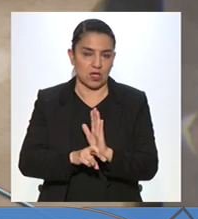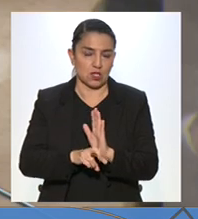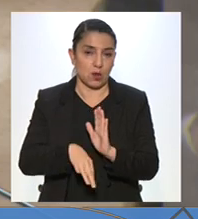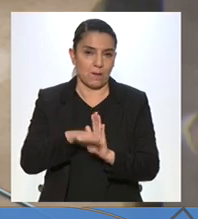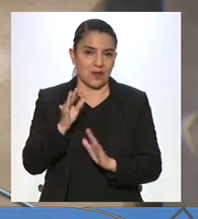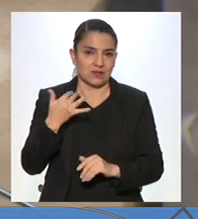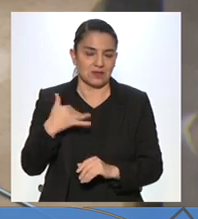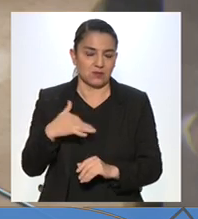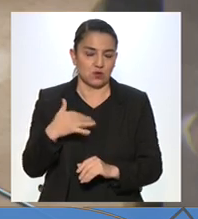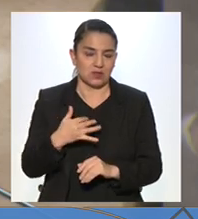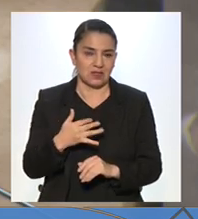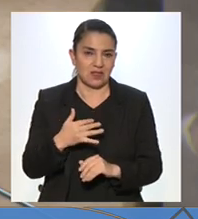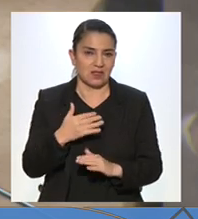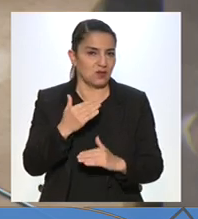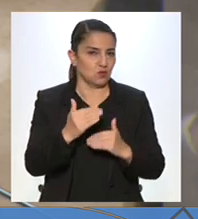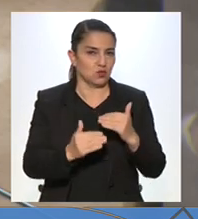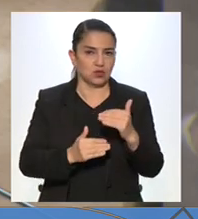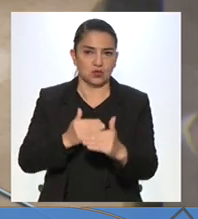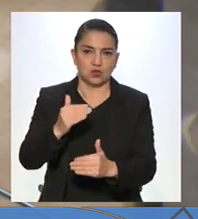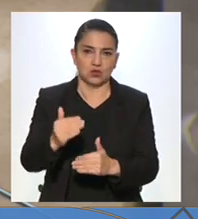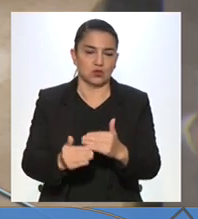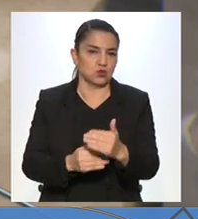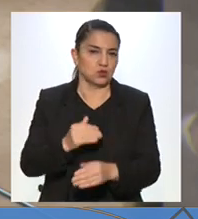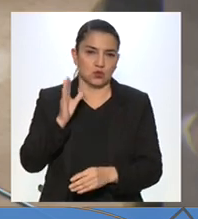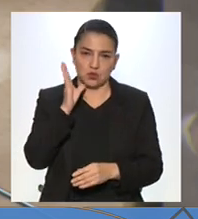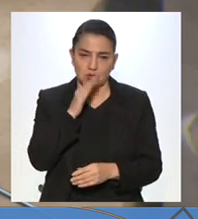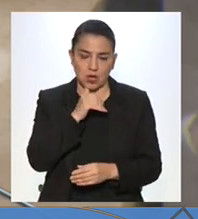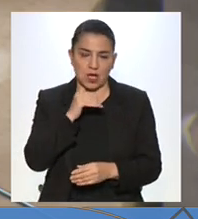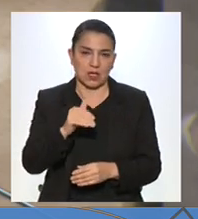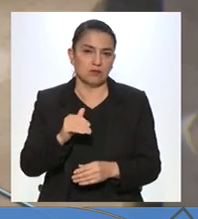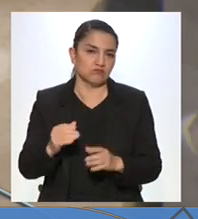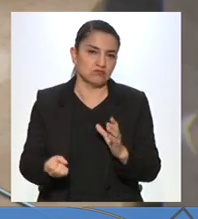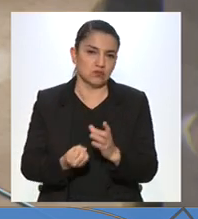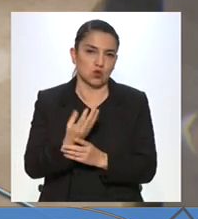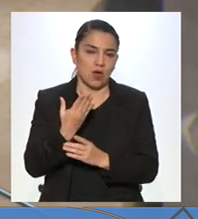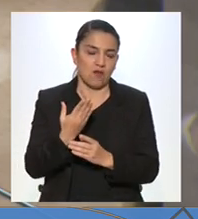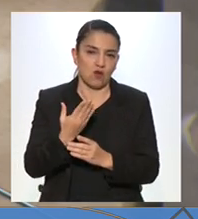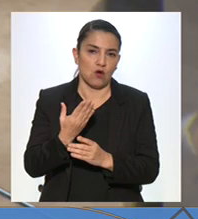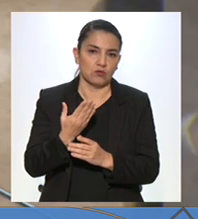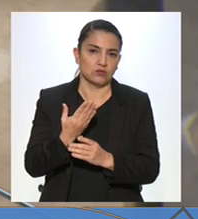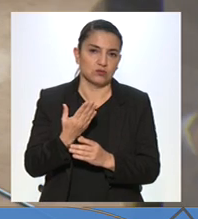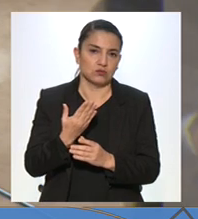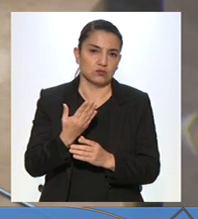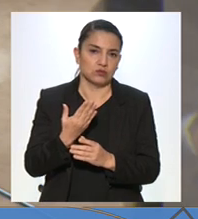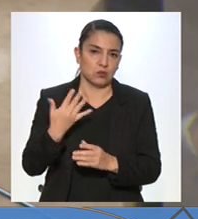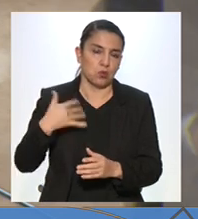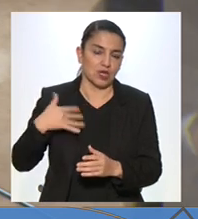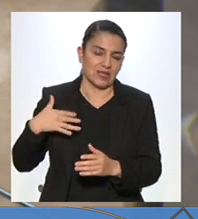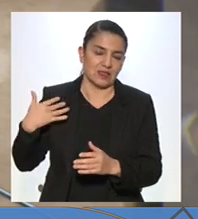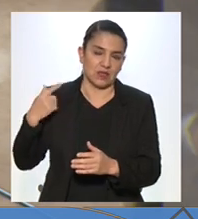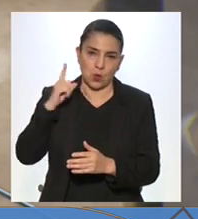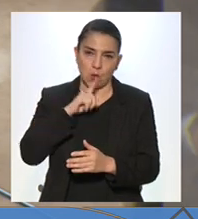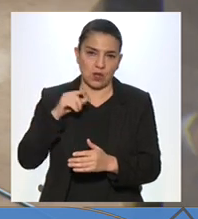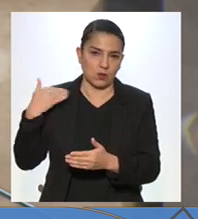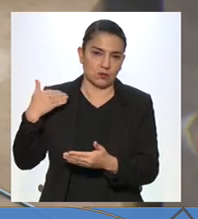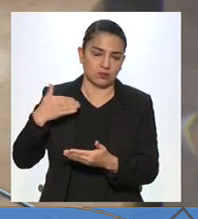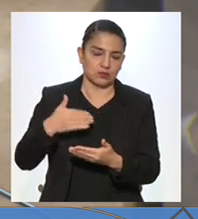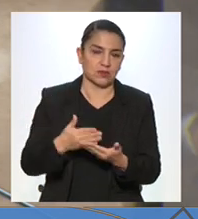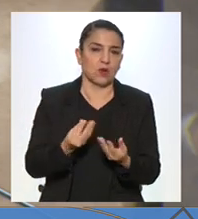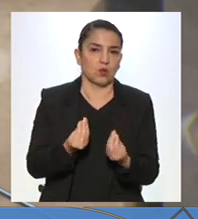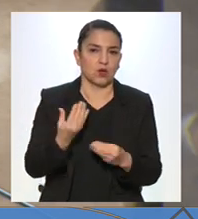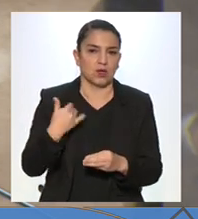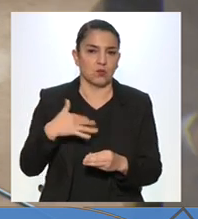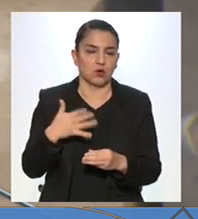envergadura no ha tenido una renovación importante en el último tiempo, y eso es bien relevante para efectos de